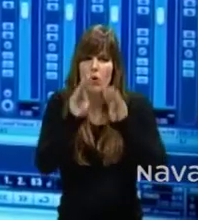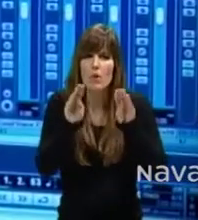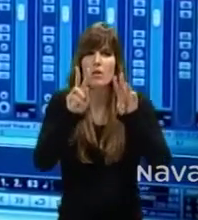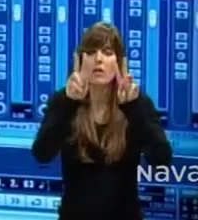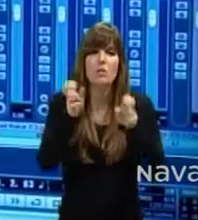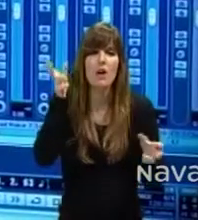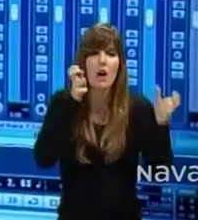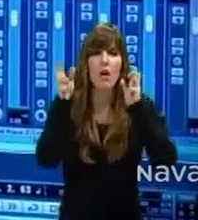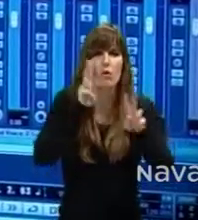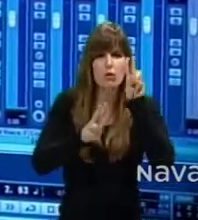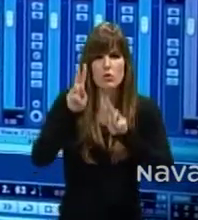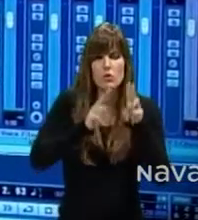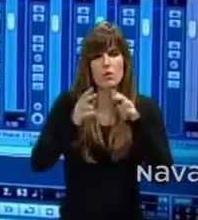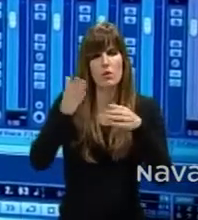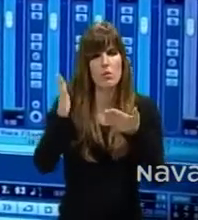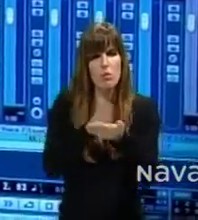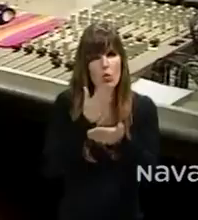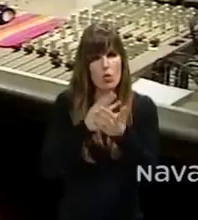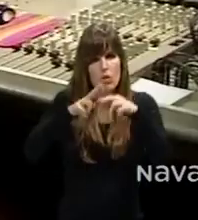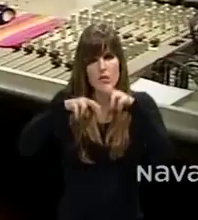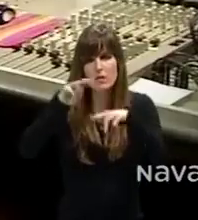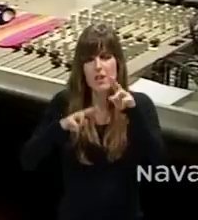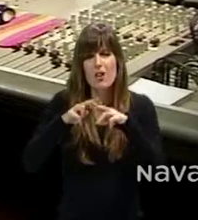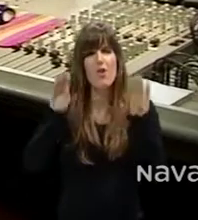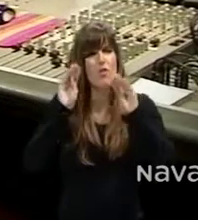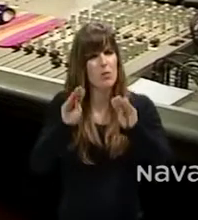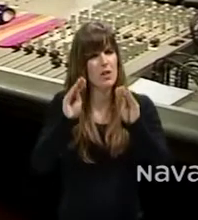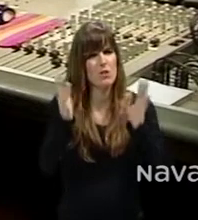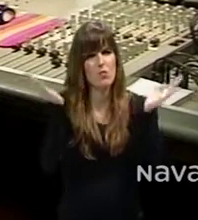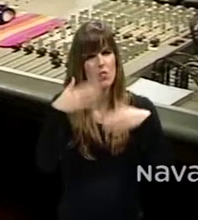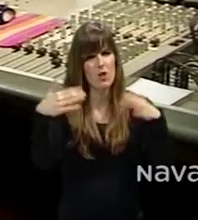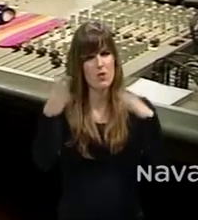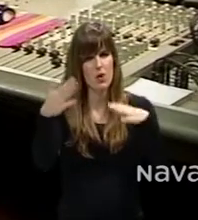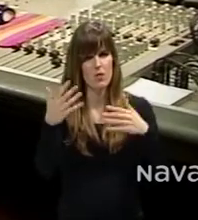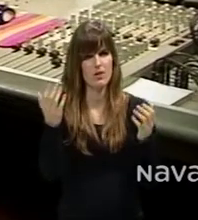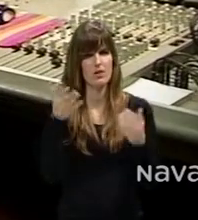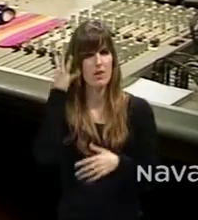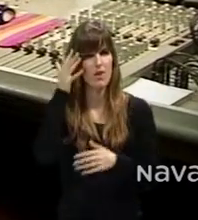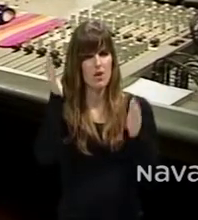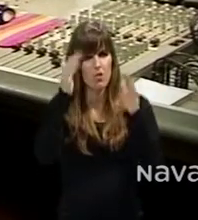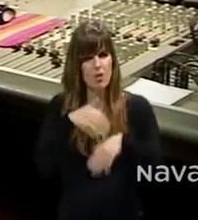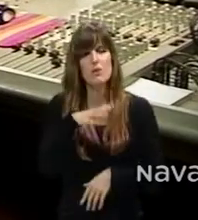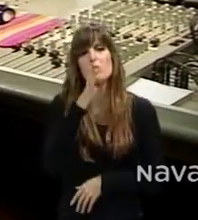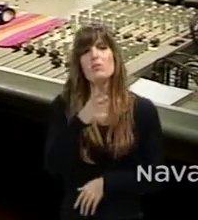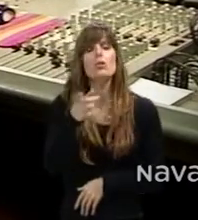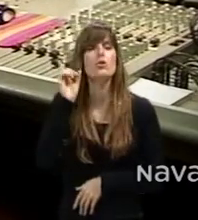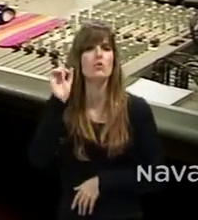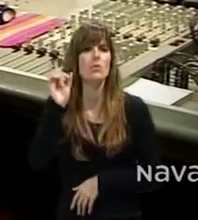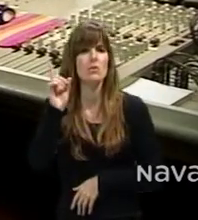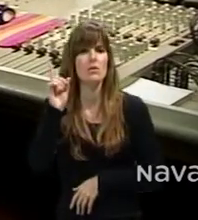audiovisual, a nivel de producción audiovisual en Navarra. Sobre todo porque lo único que existía era la